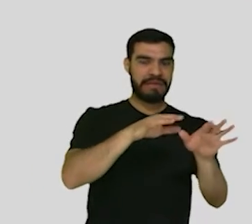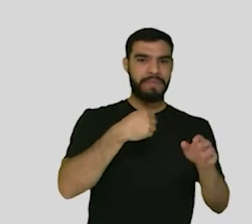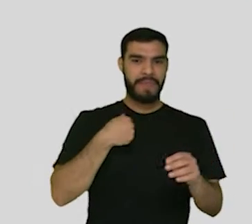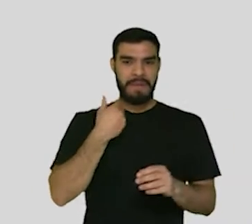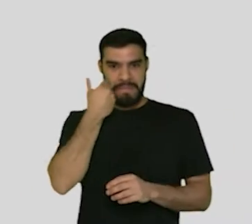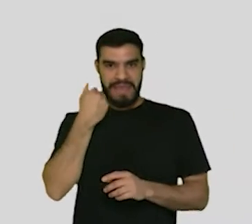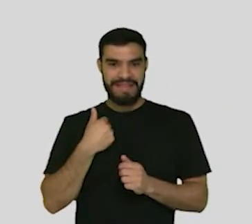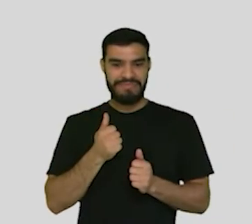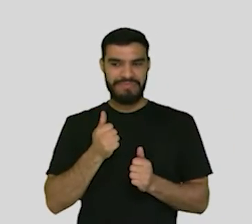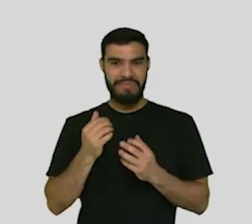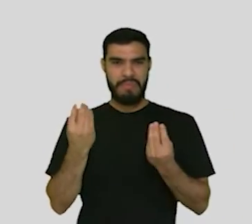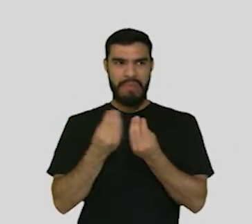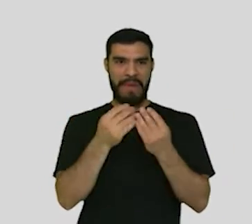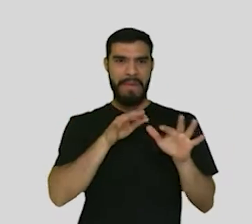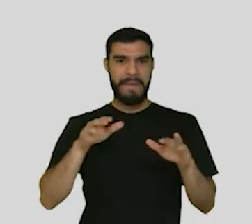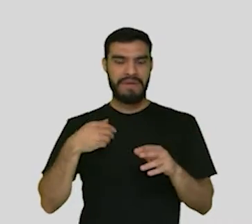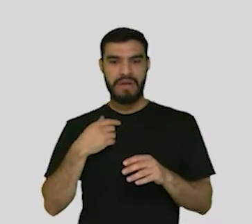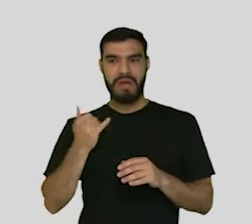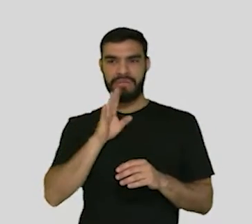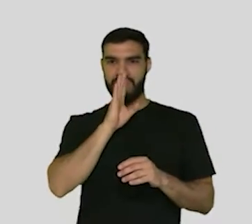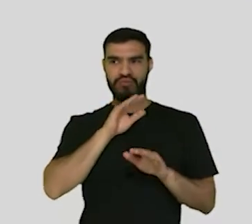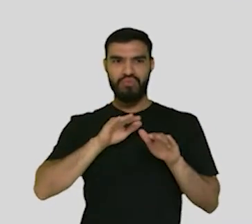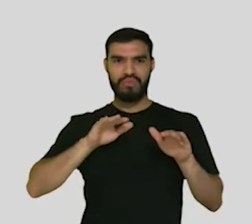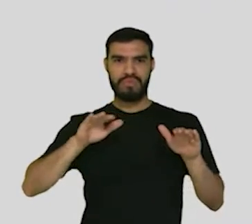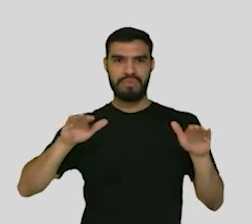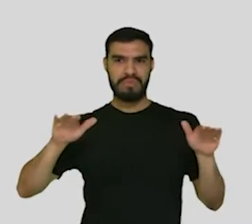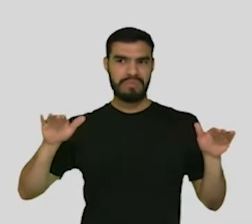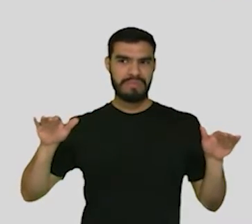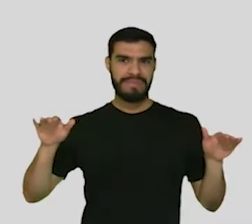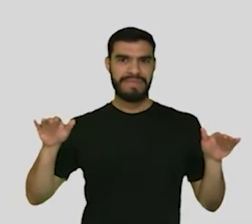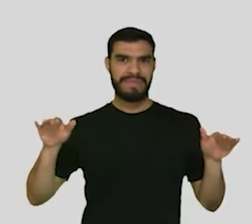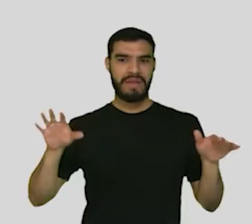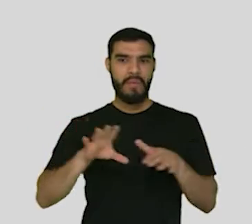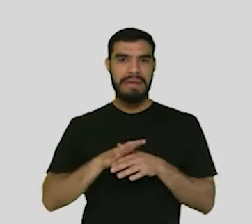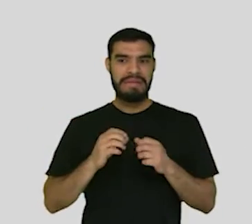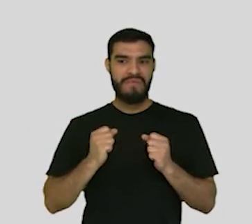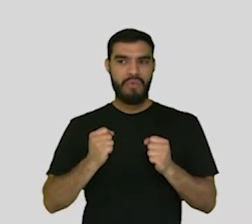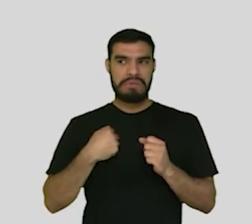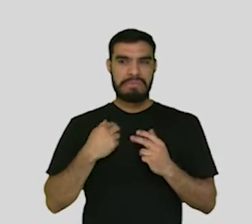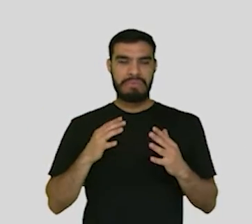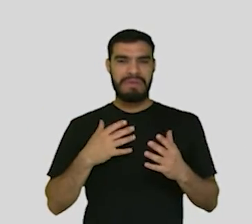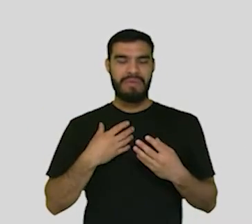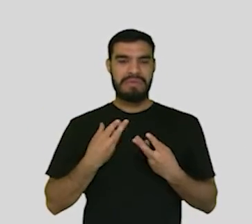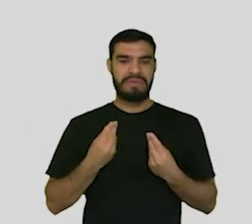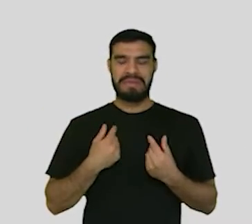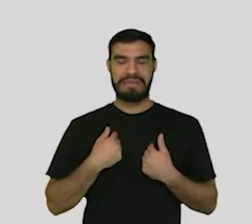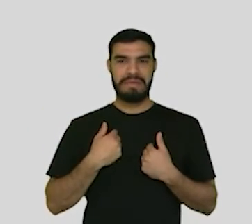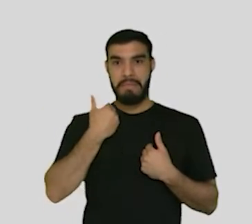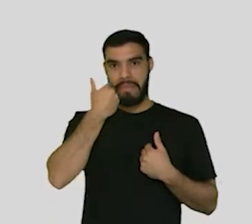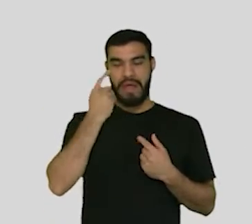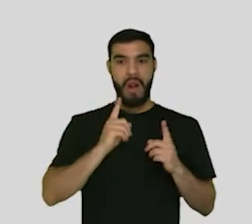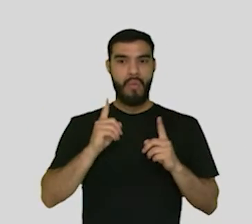vejena, gente la obedista cuera porque Upe había periodo Yepa. Pero asao pero pi este cuaco